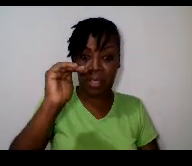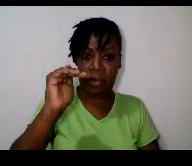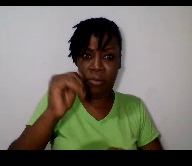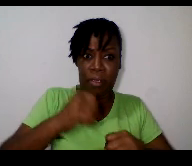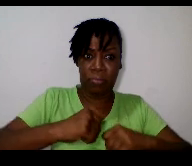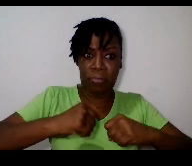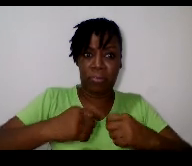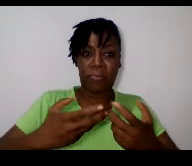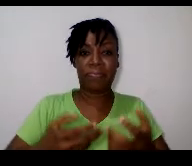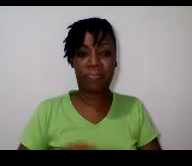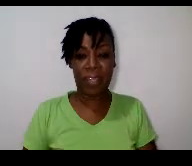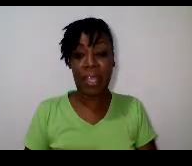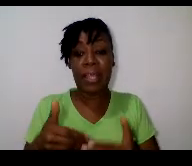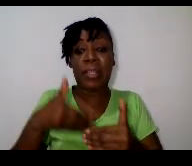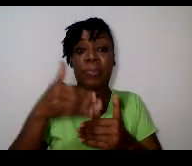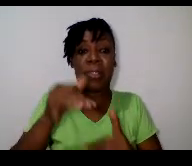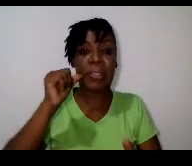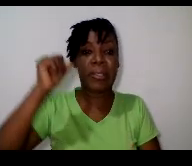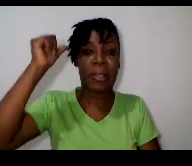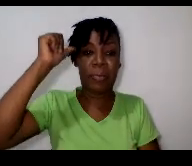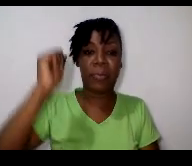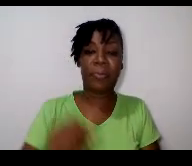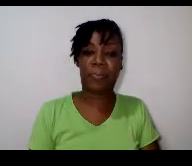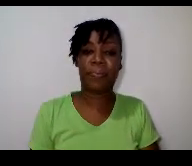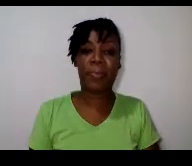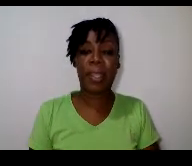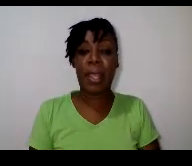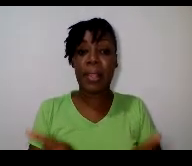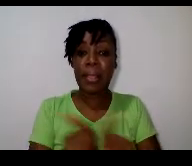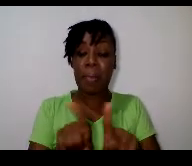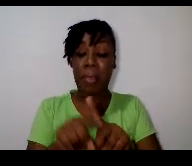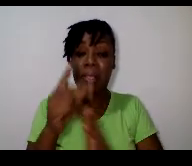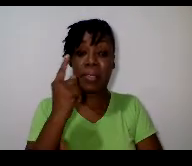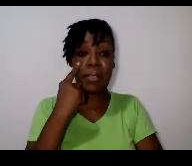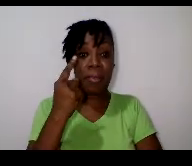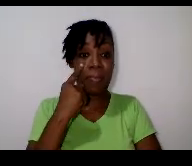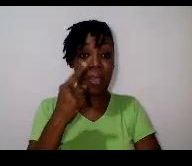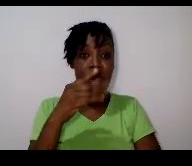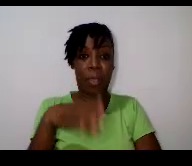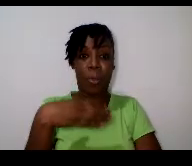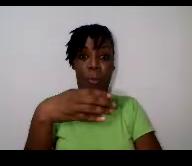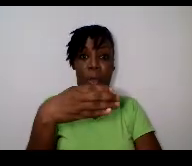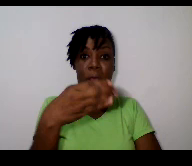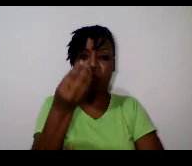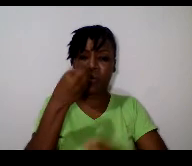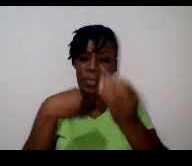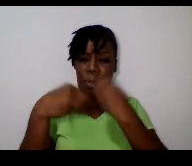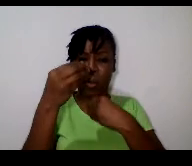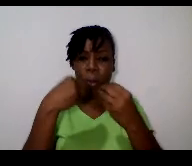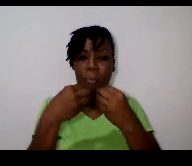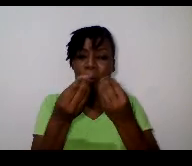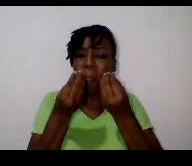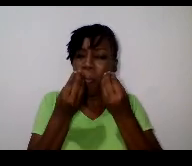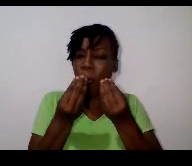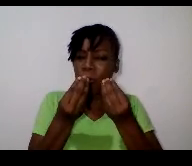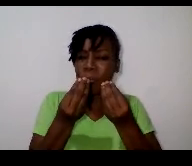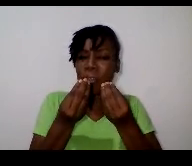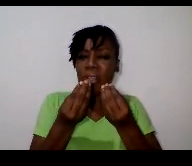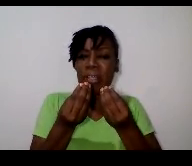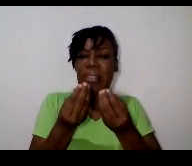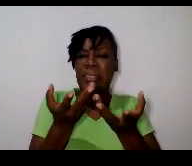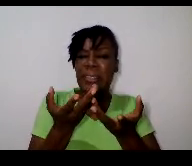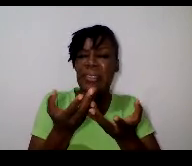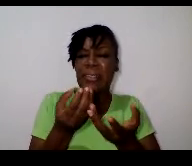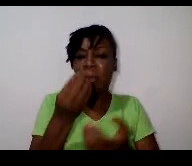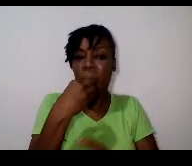la adultez. Y lo que se ha visto es que cuando se come mucho de estos alimentos, con solamente unos pocos días,